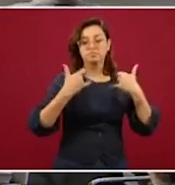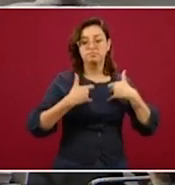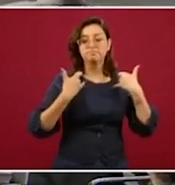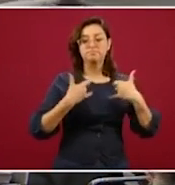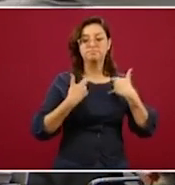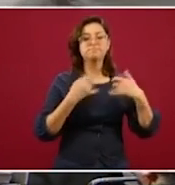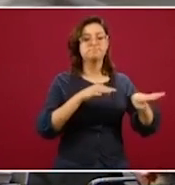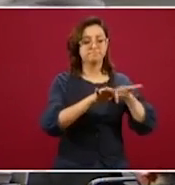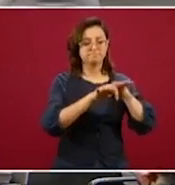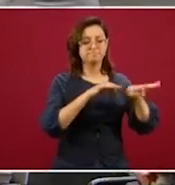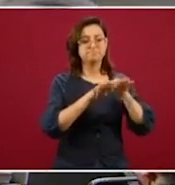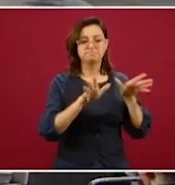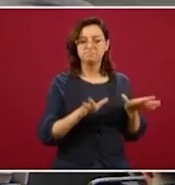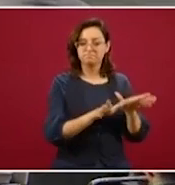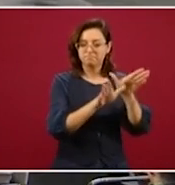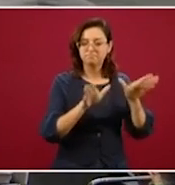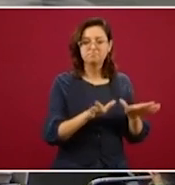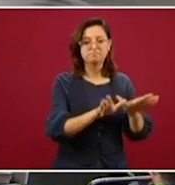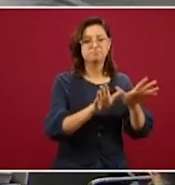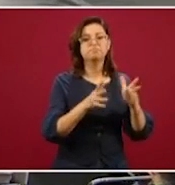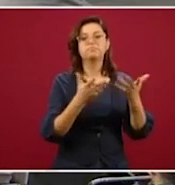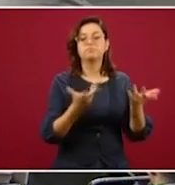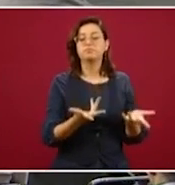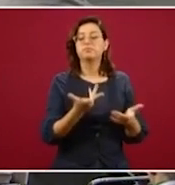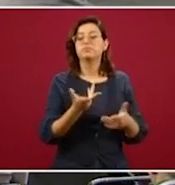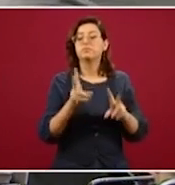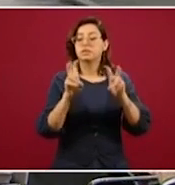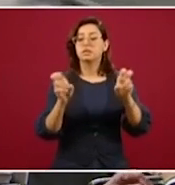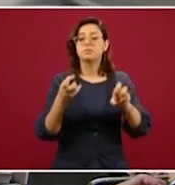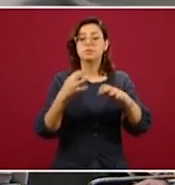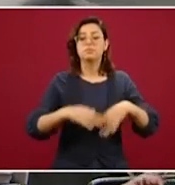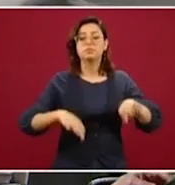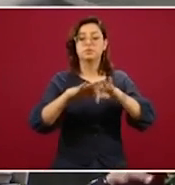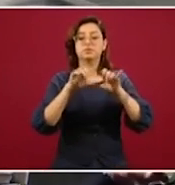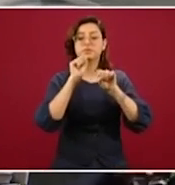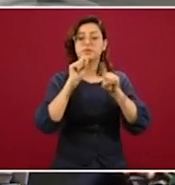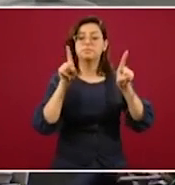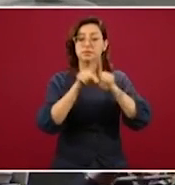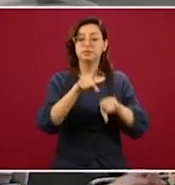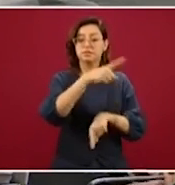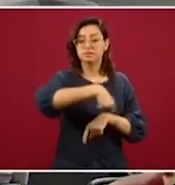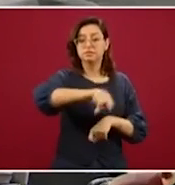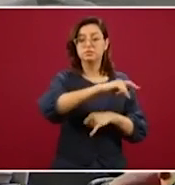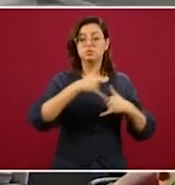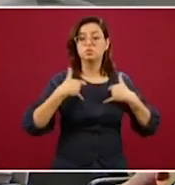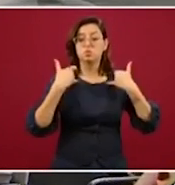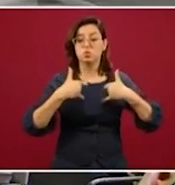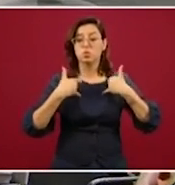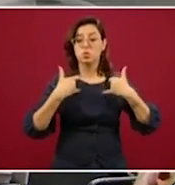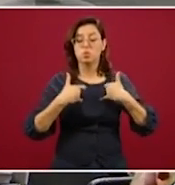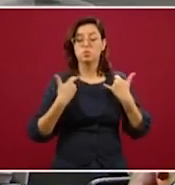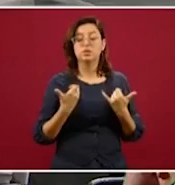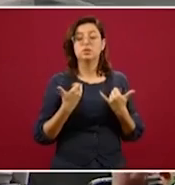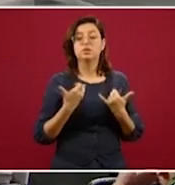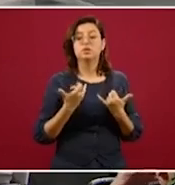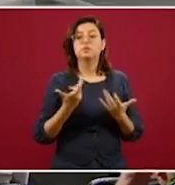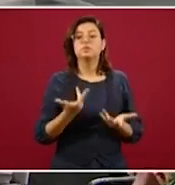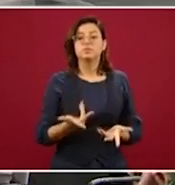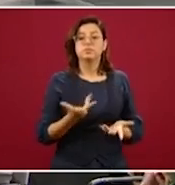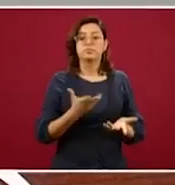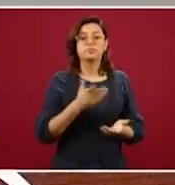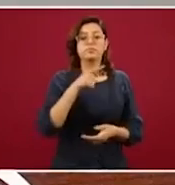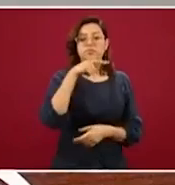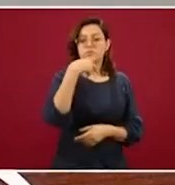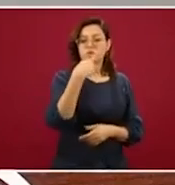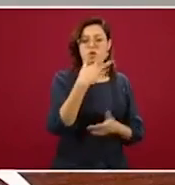y pues están abiertos. Una cosa importante también para los jóvenes construyendo el futuro, la vía de acceso es directamente